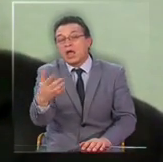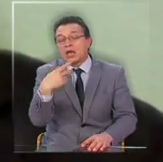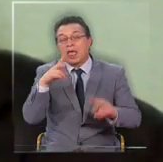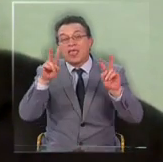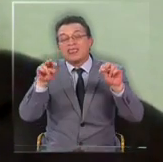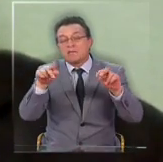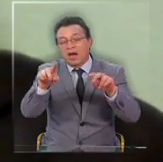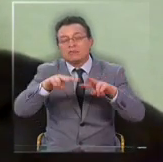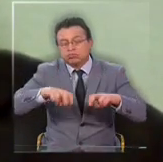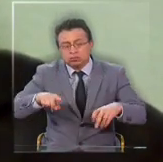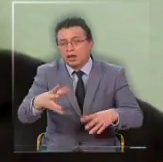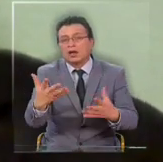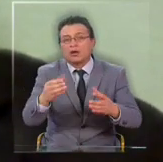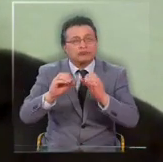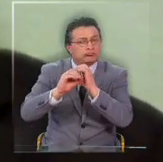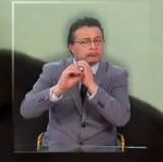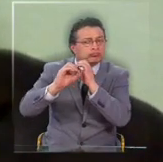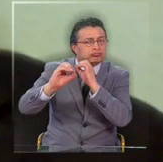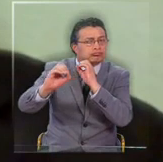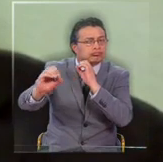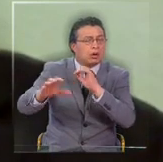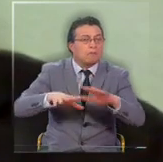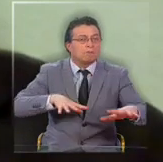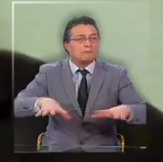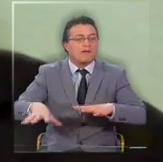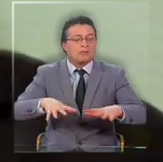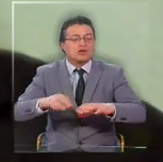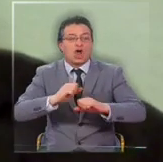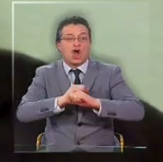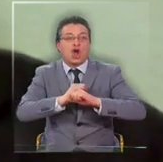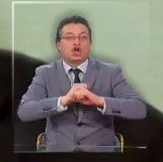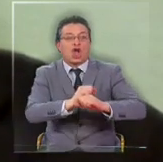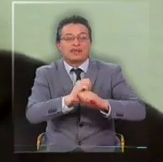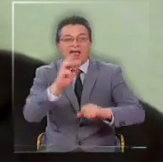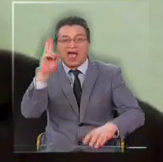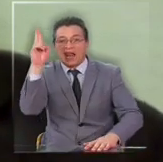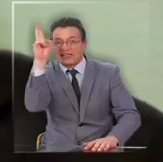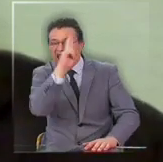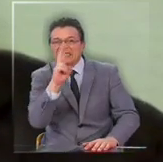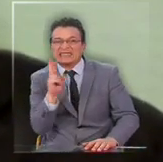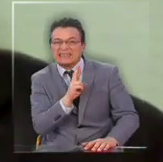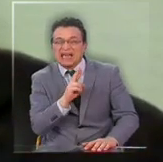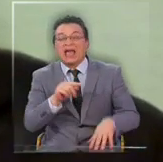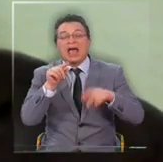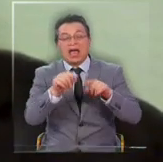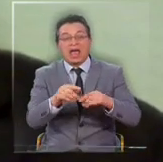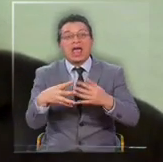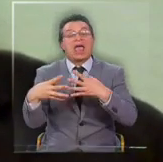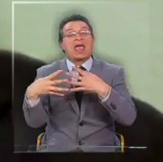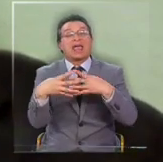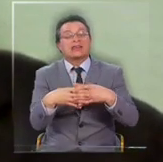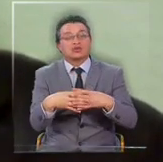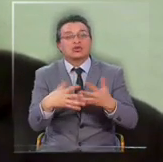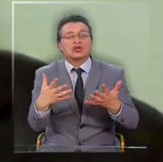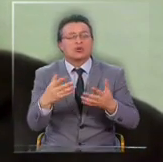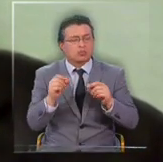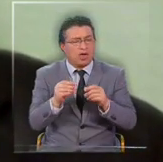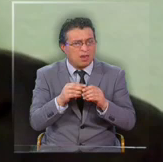¿qué proyección podría tener este nuevo movimiento antirracista en Estados Unidos? ¿Qué alcance puede llegar a